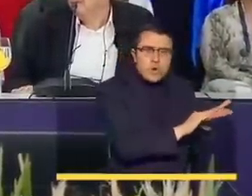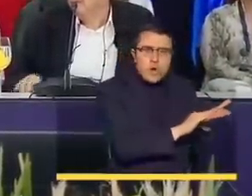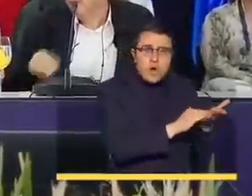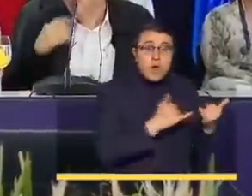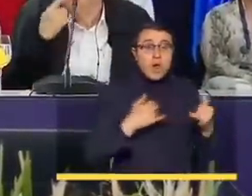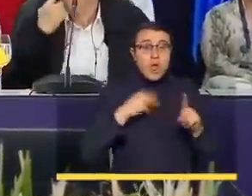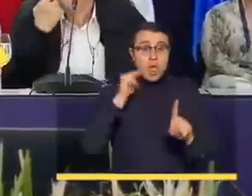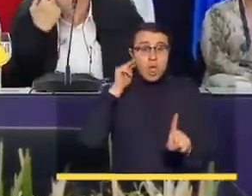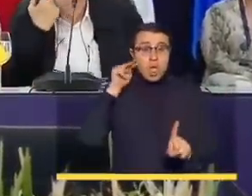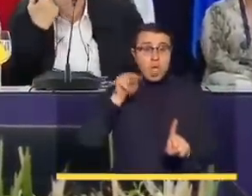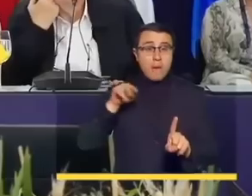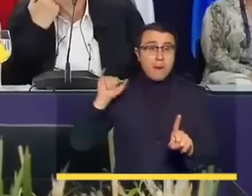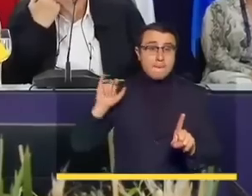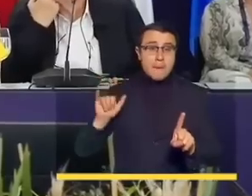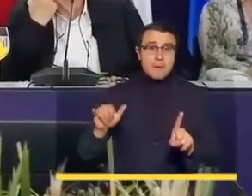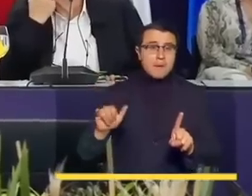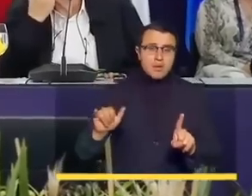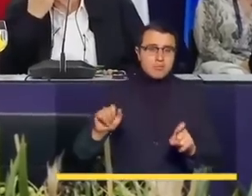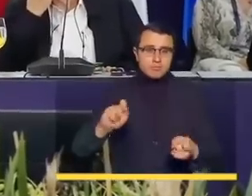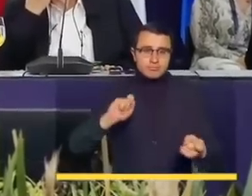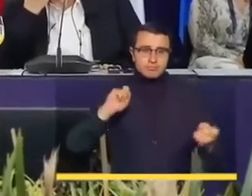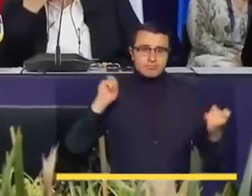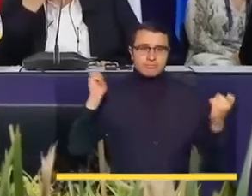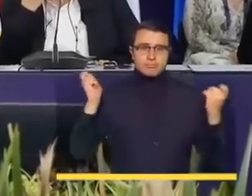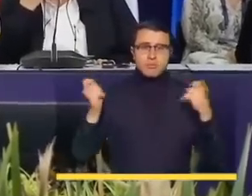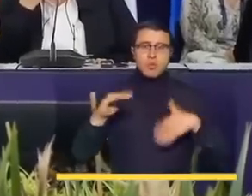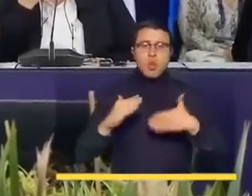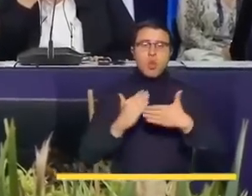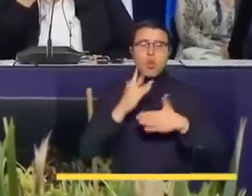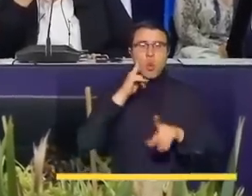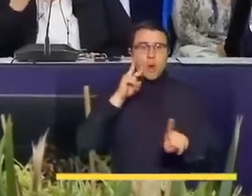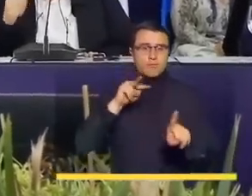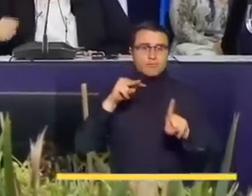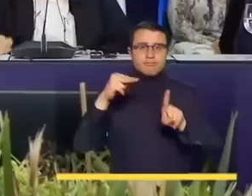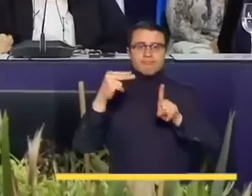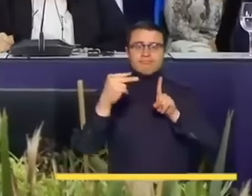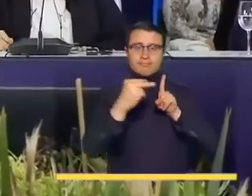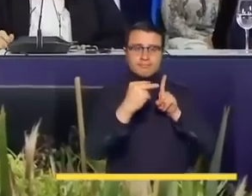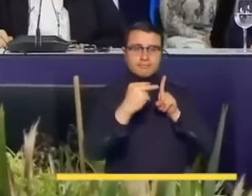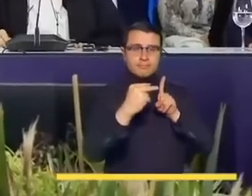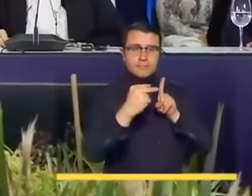no pensar solo en medidas